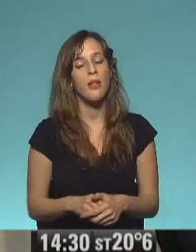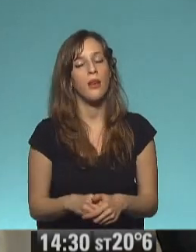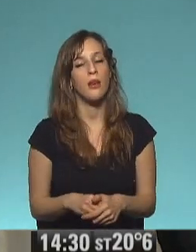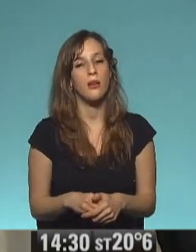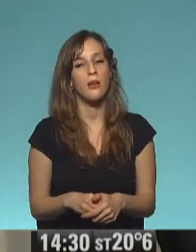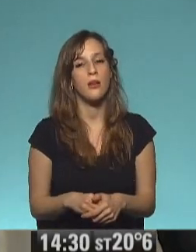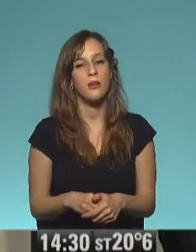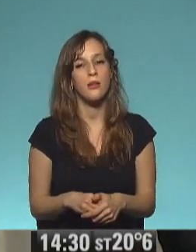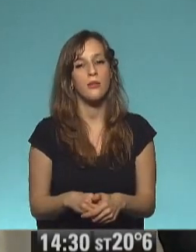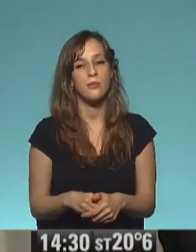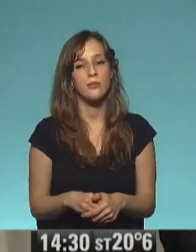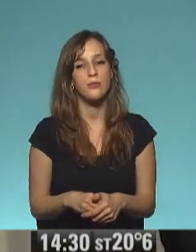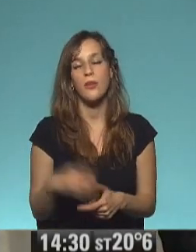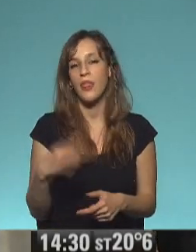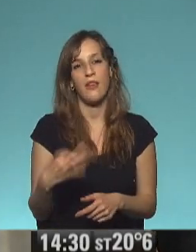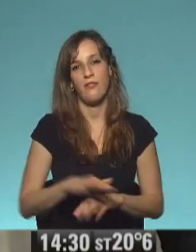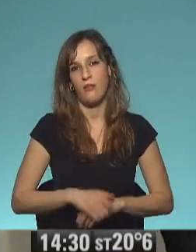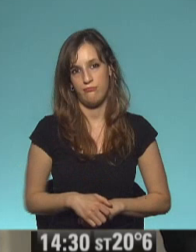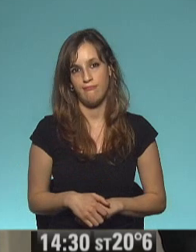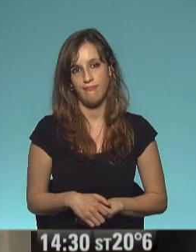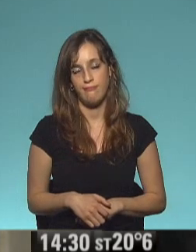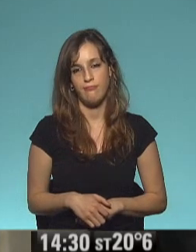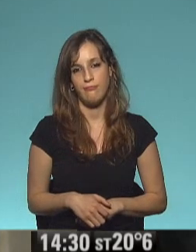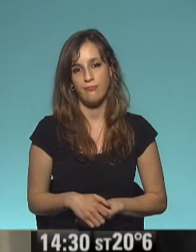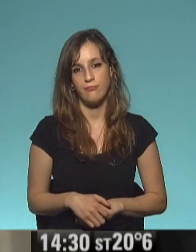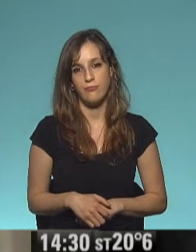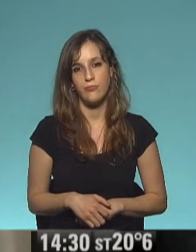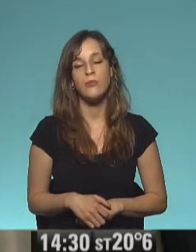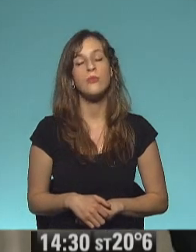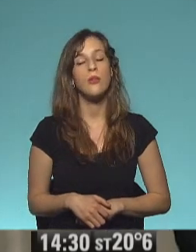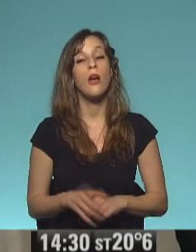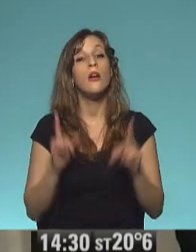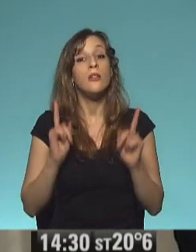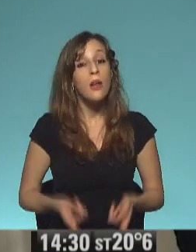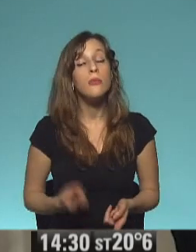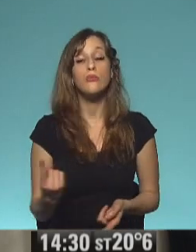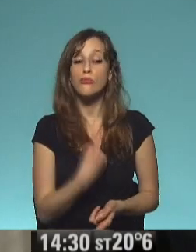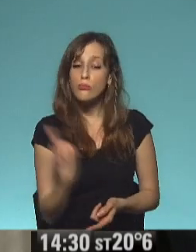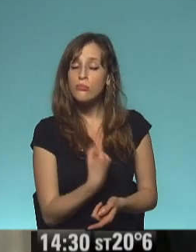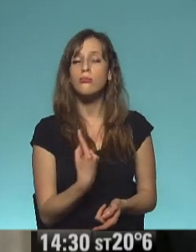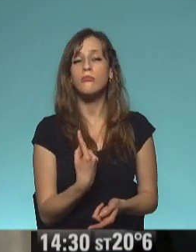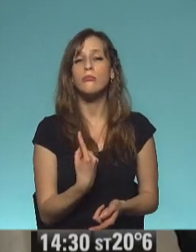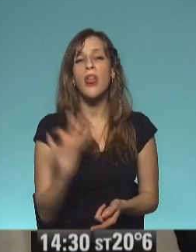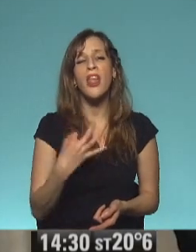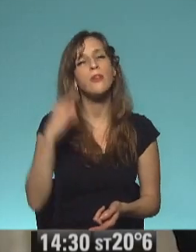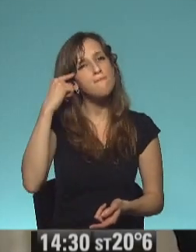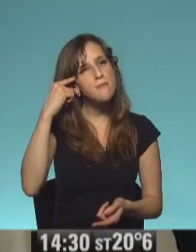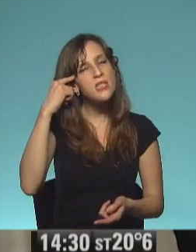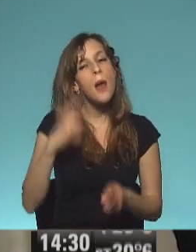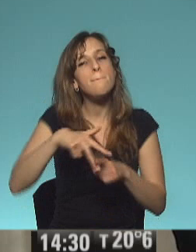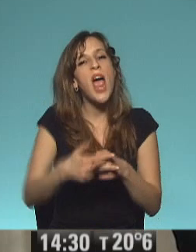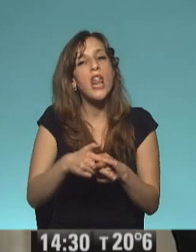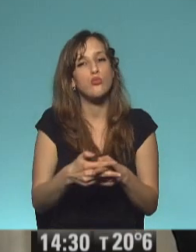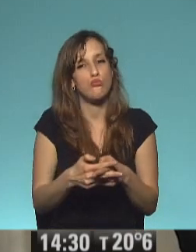terminar con la discrecionalidad del Poder Central. Y tenemos que buscar un mecanismo que distribuya adecuadamente los